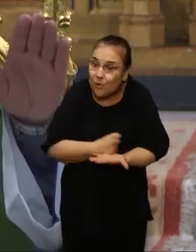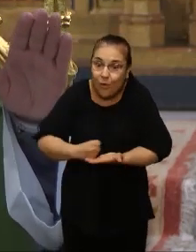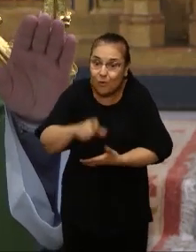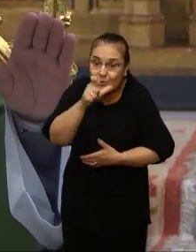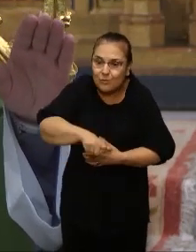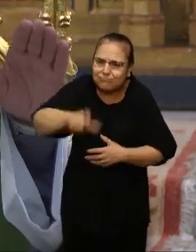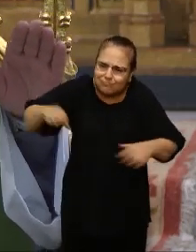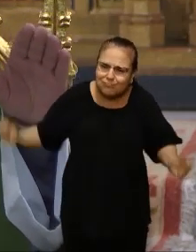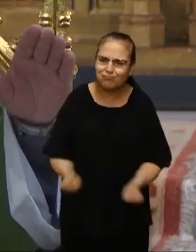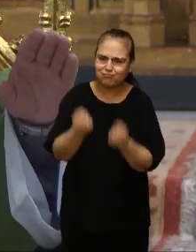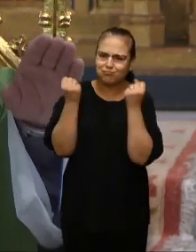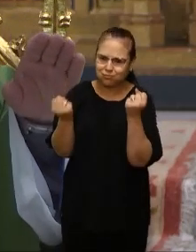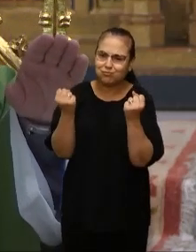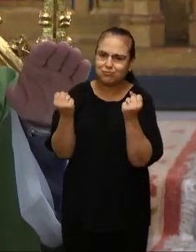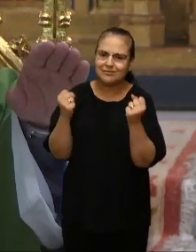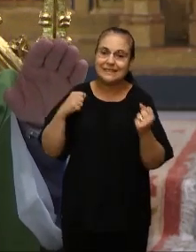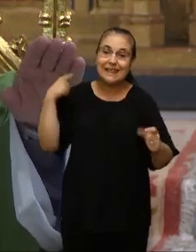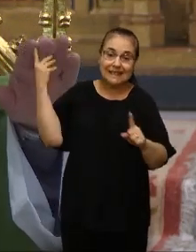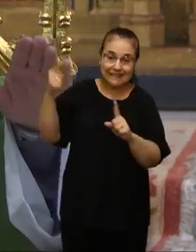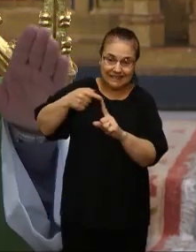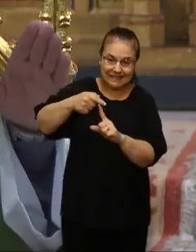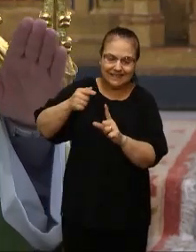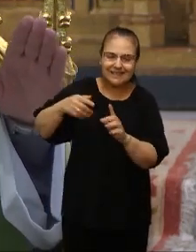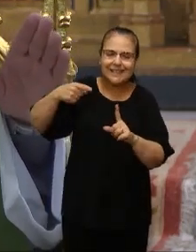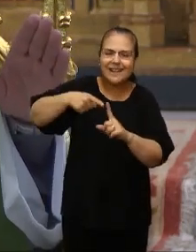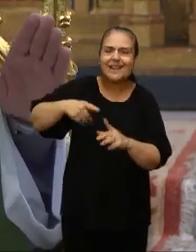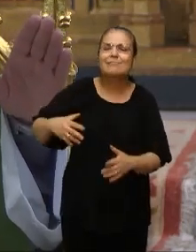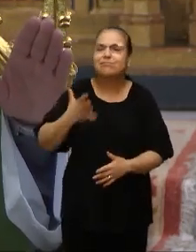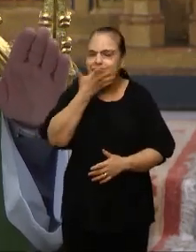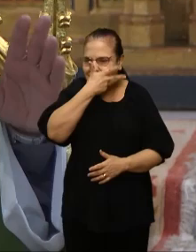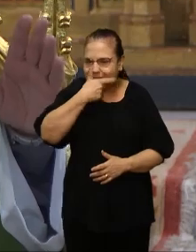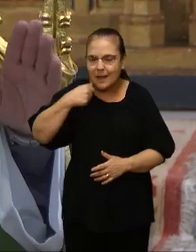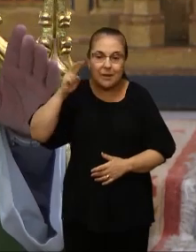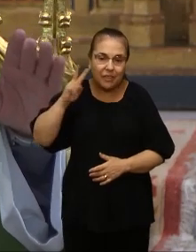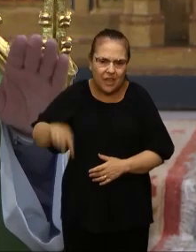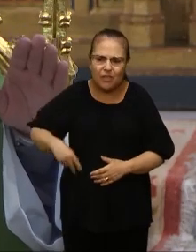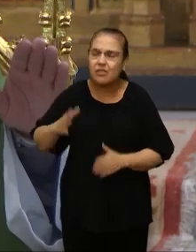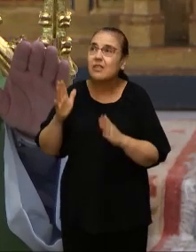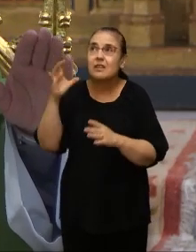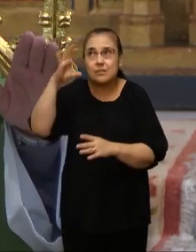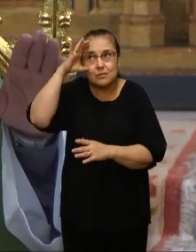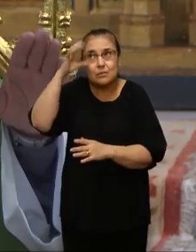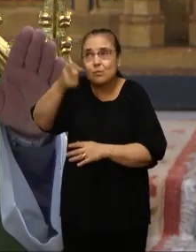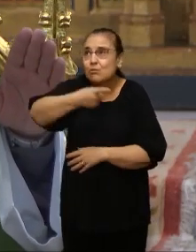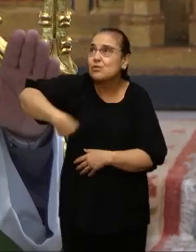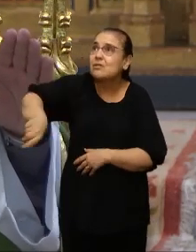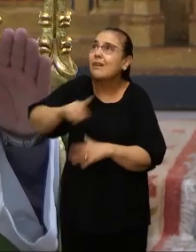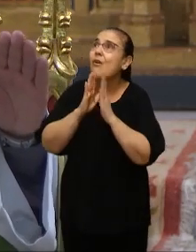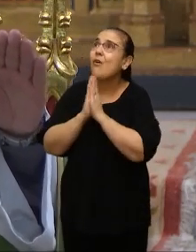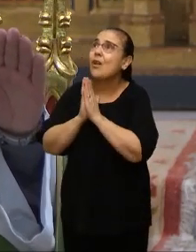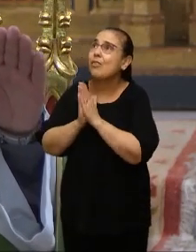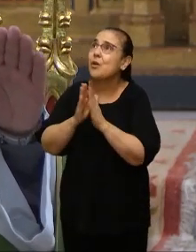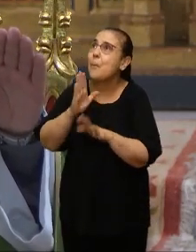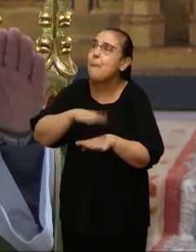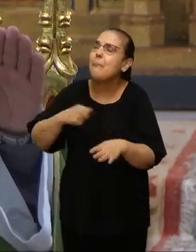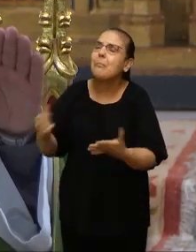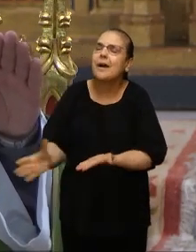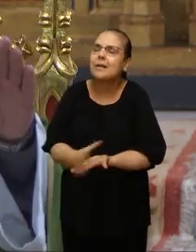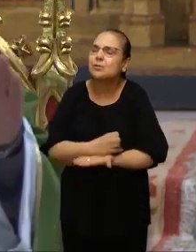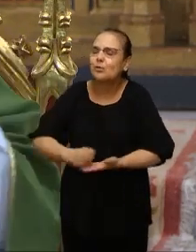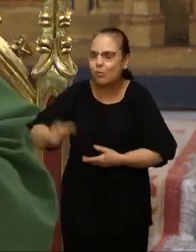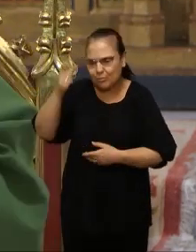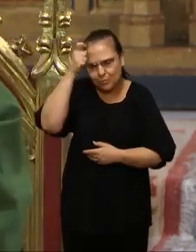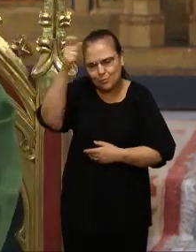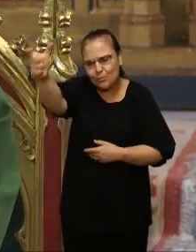se salven y lleguen al conocimiento de la verdad, escucha nuestra oración para que todos los pueblos de la tierra constituyan